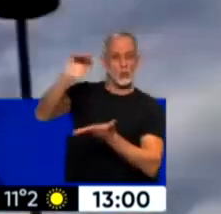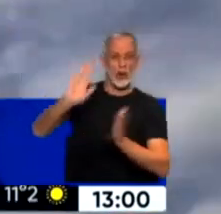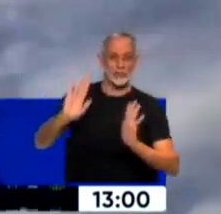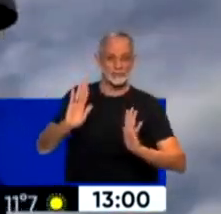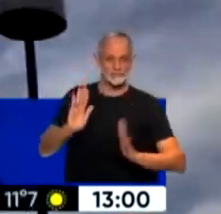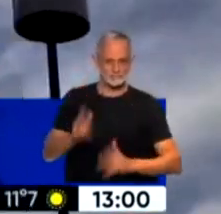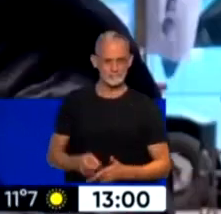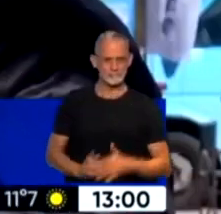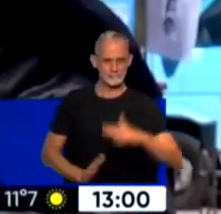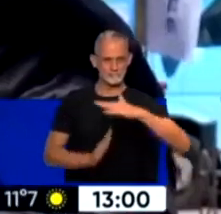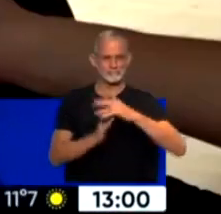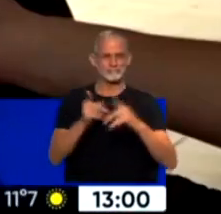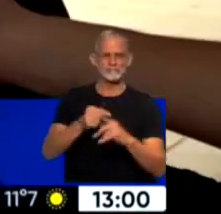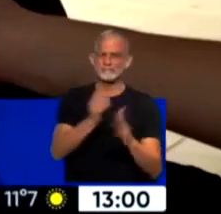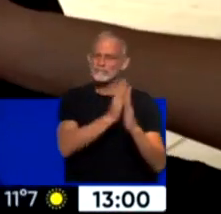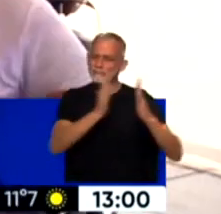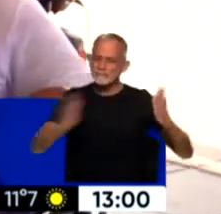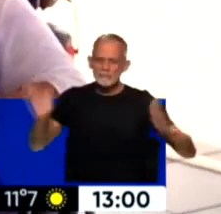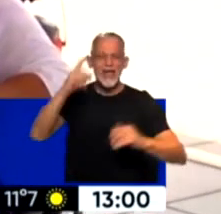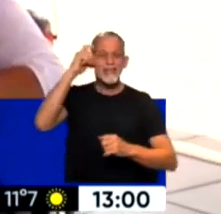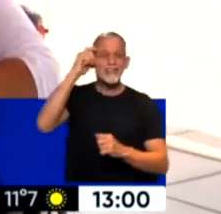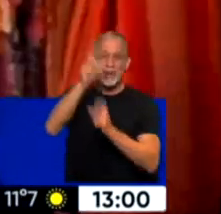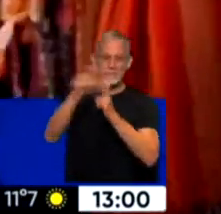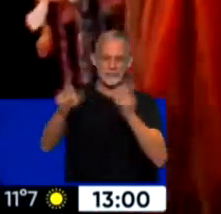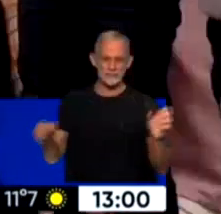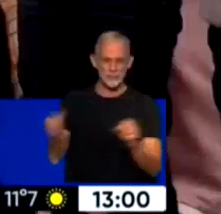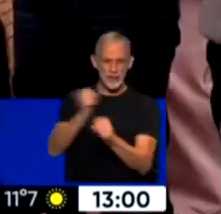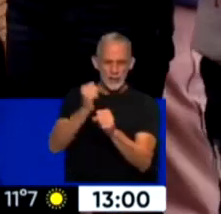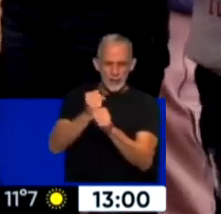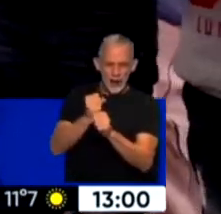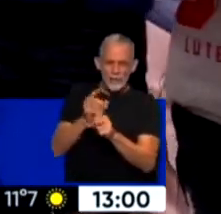que se trabaja este producto entre encuentros y